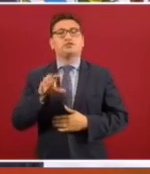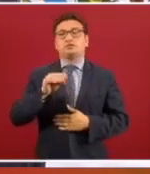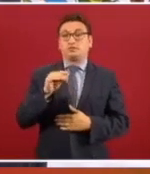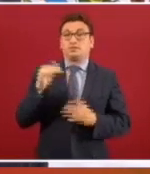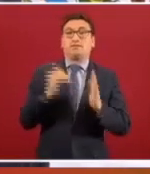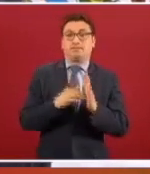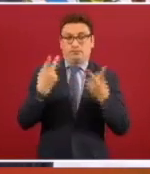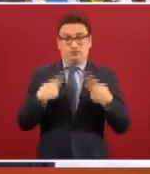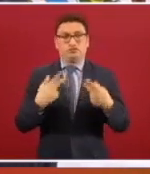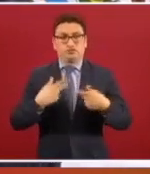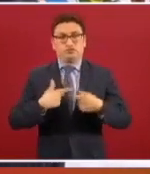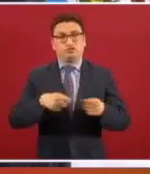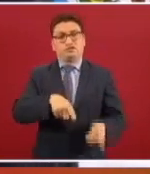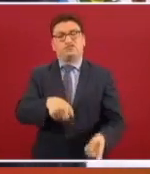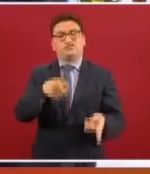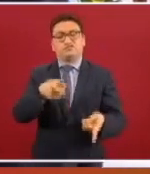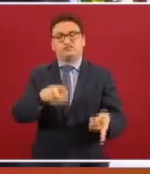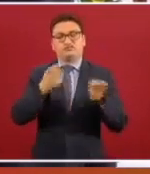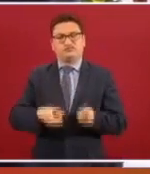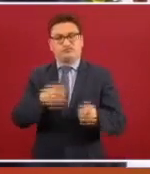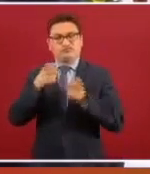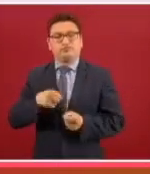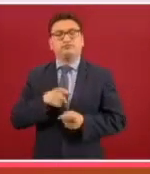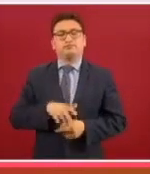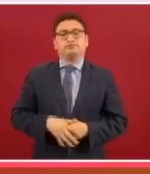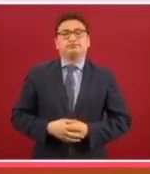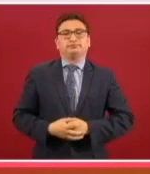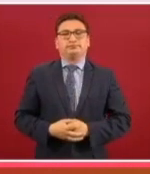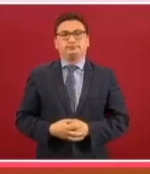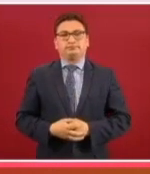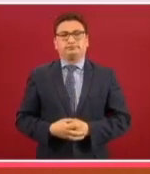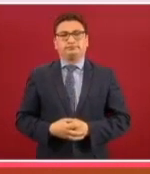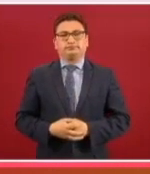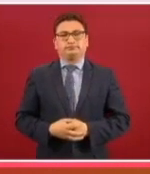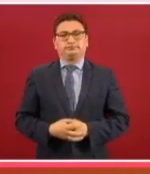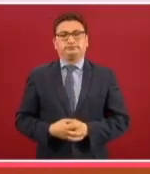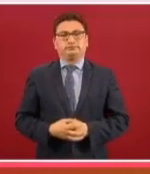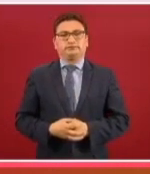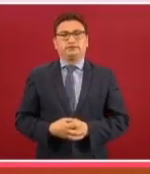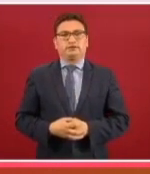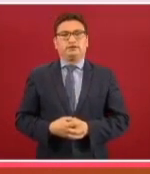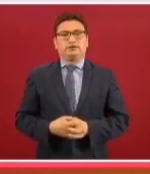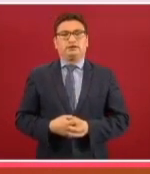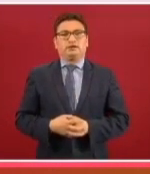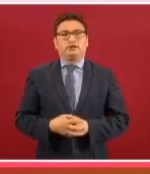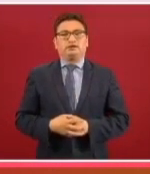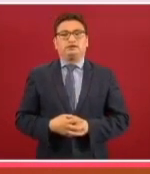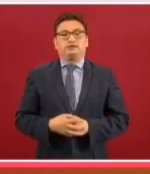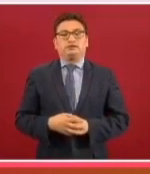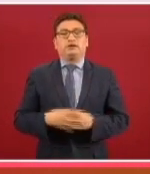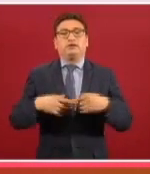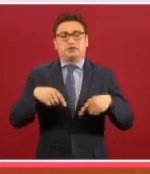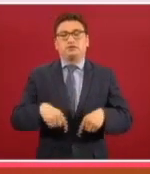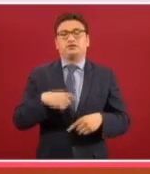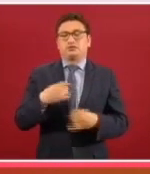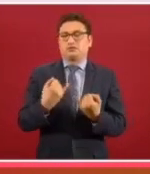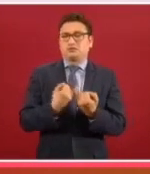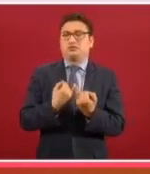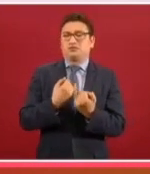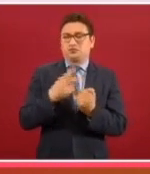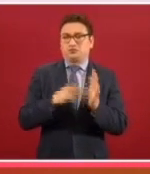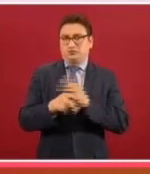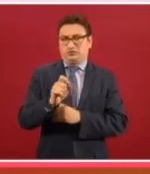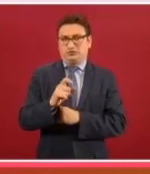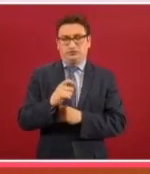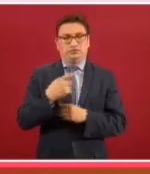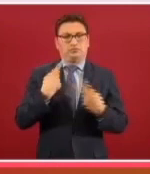190,000 pescadores. Este año también se entregarán apoyos adicionales a